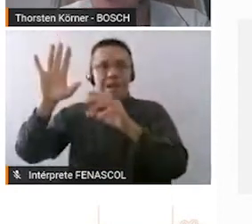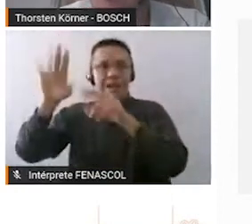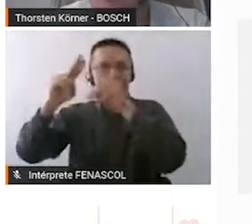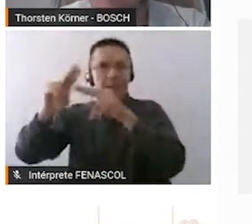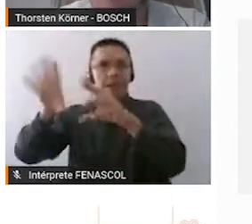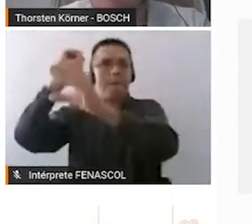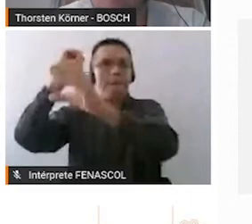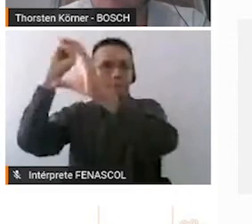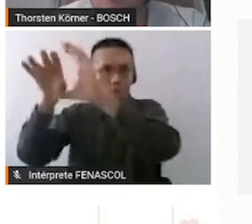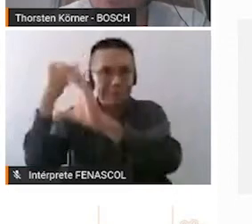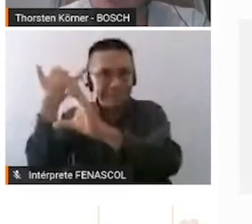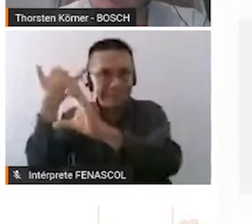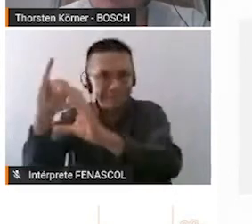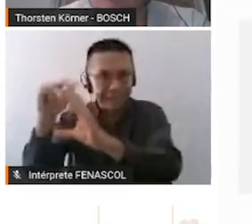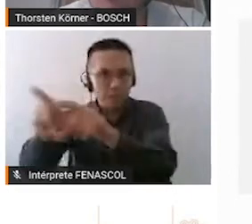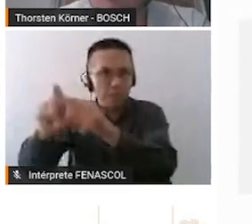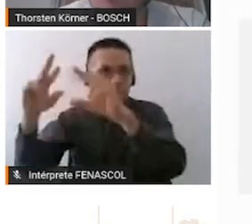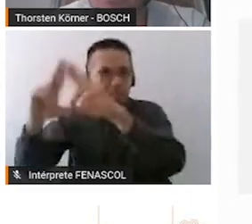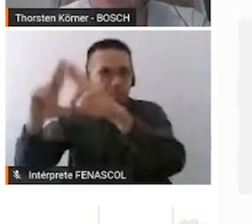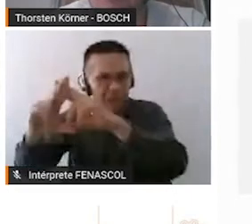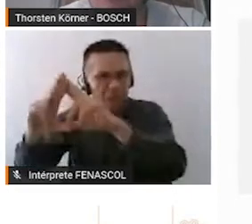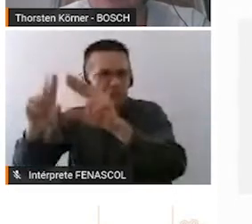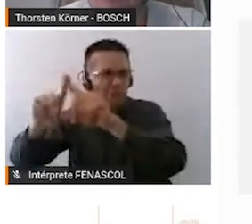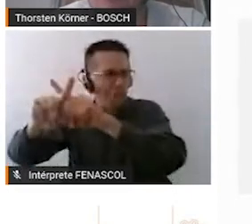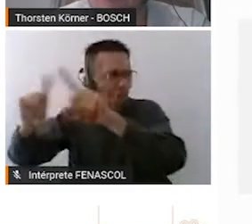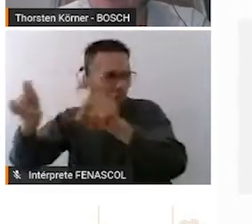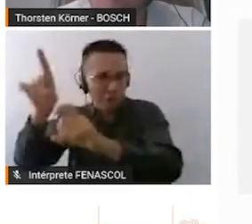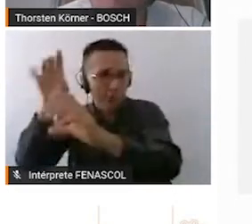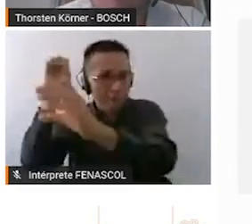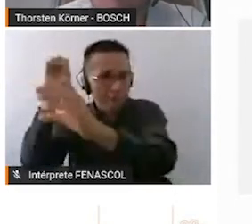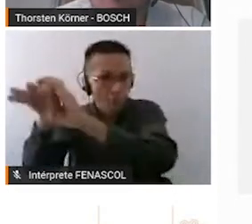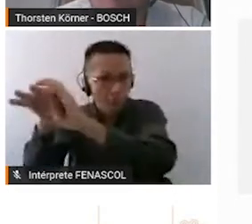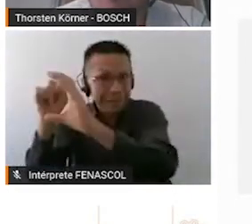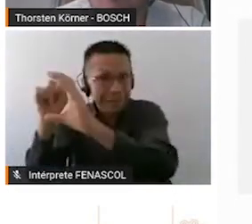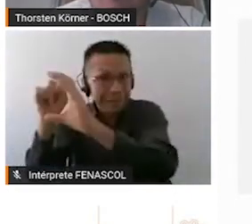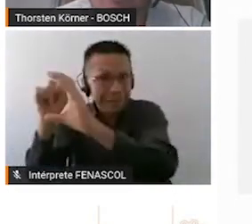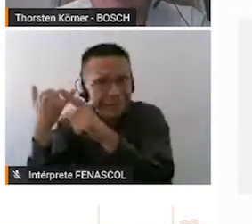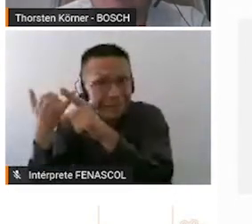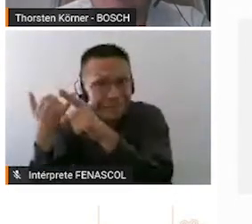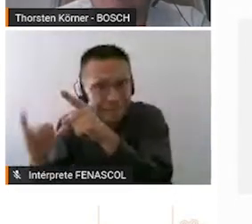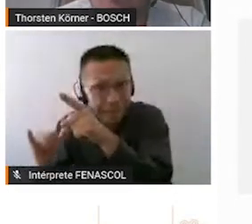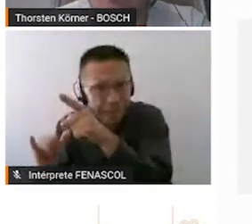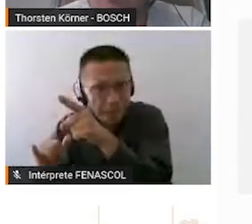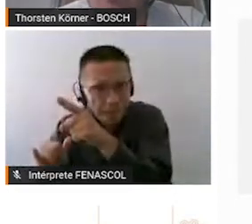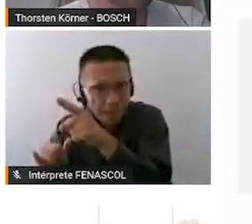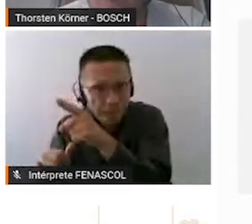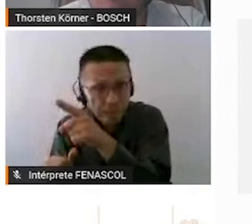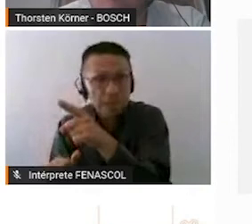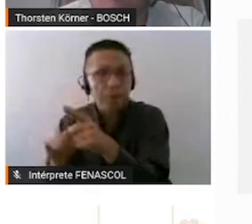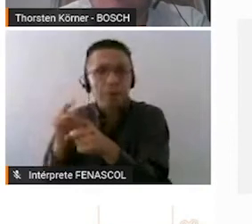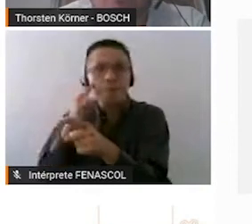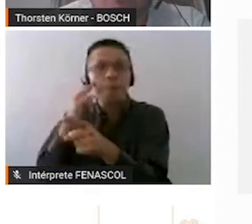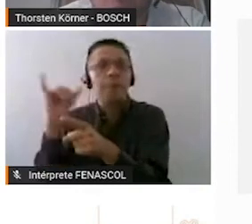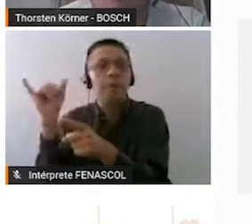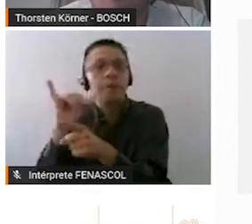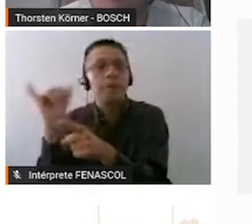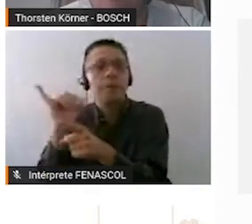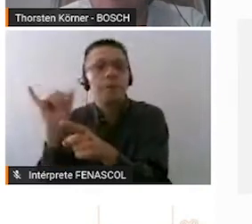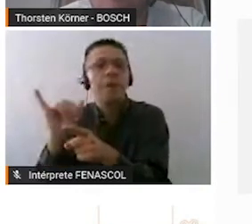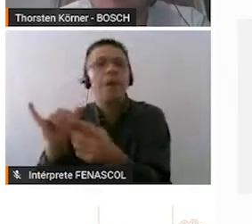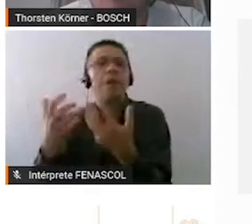un elemento local, sino en el Internet, yo voy a estar hablando automáticamente de